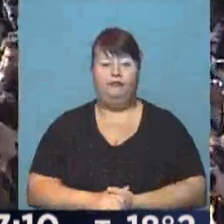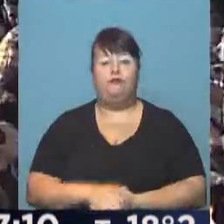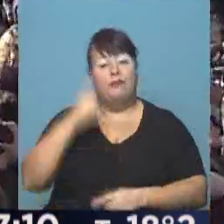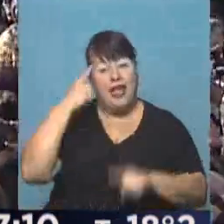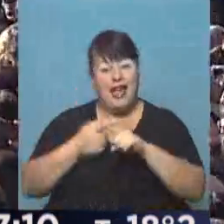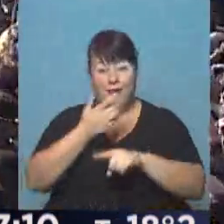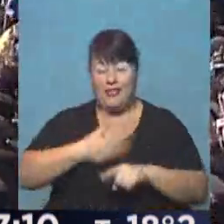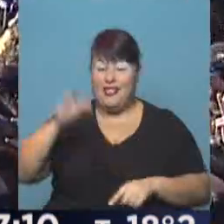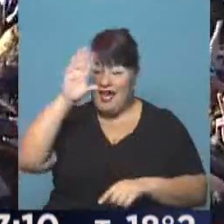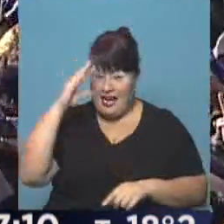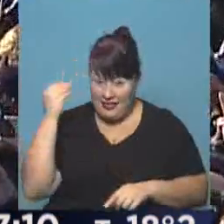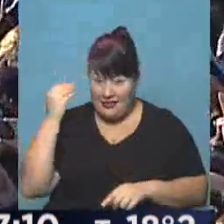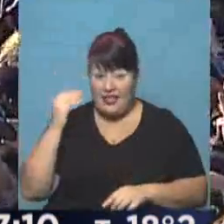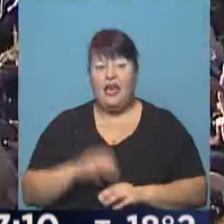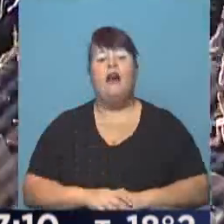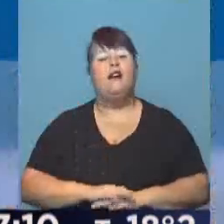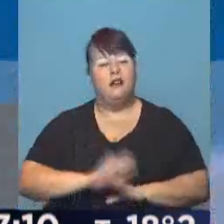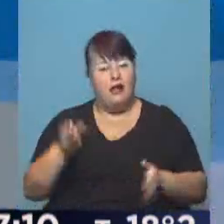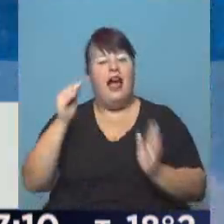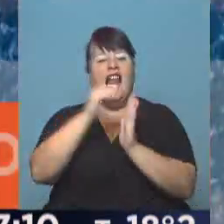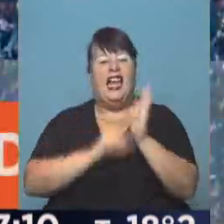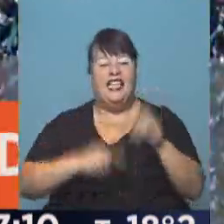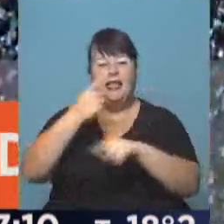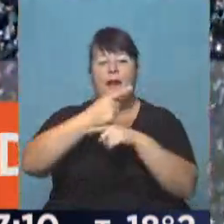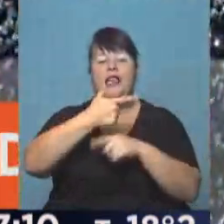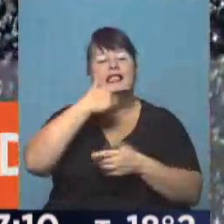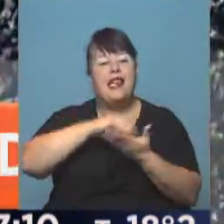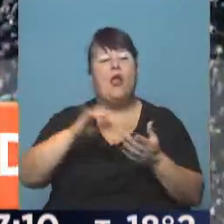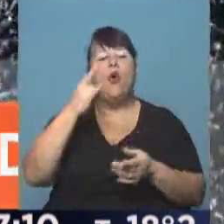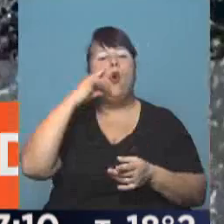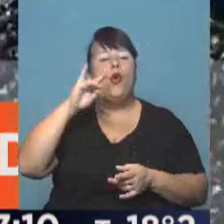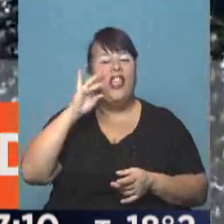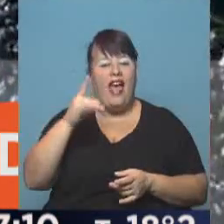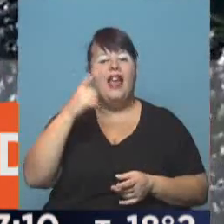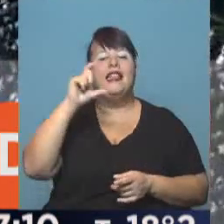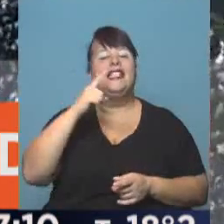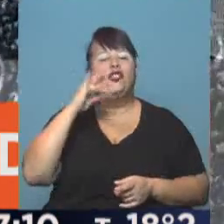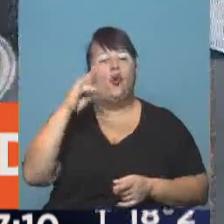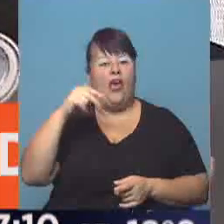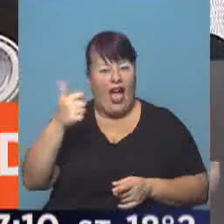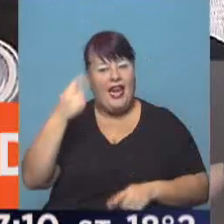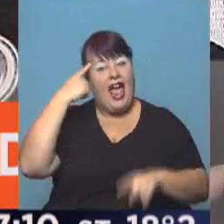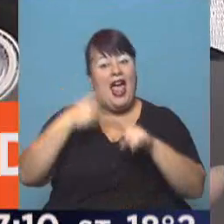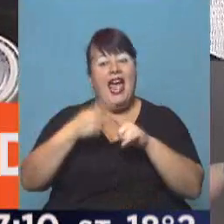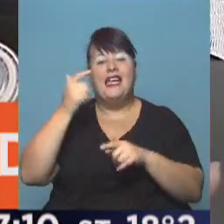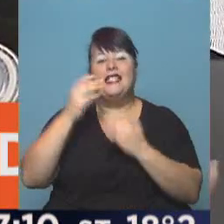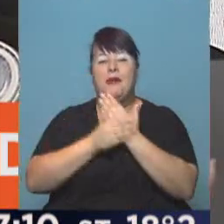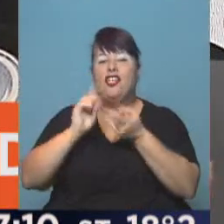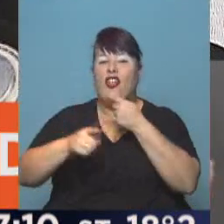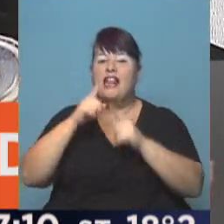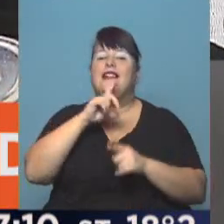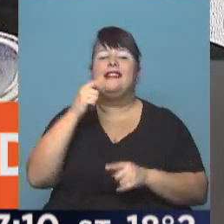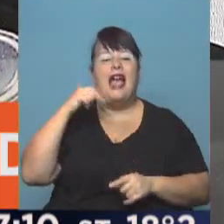presidenta cristina fernández de kirchner encabeza la lista a senadores por unidad ciudadana seguida por el ex canciller jorge